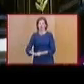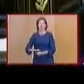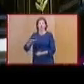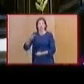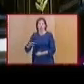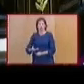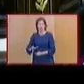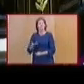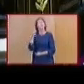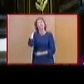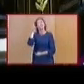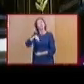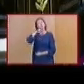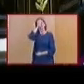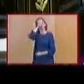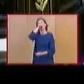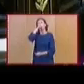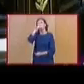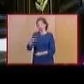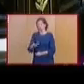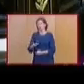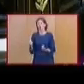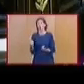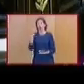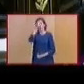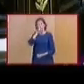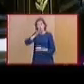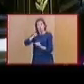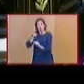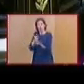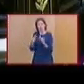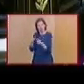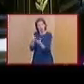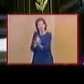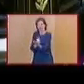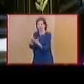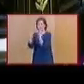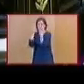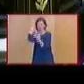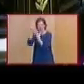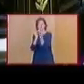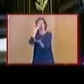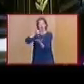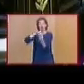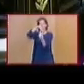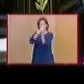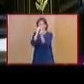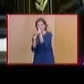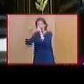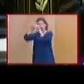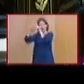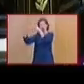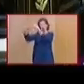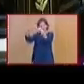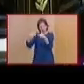preocupa también la agricultura en Canarias. He tenido la oportunidad de estar en numerosas plantaciones, con cooperativas, con gente de la industria